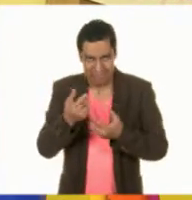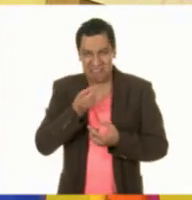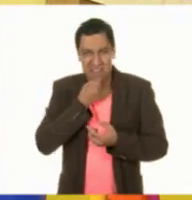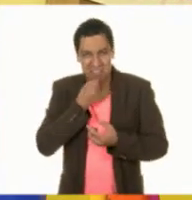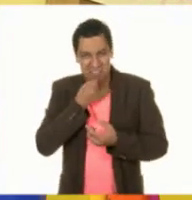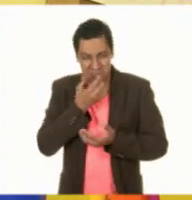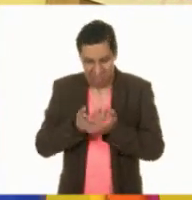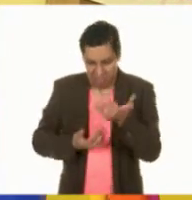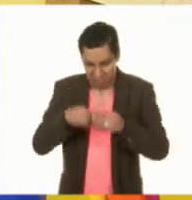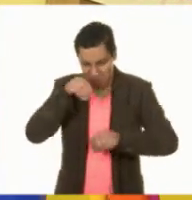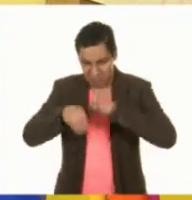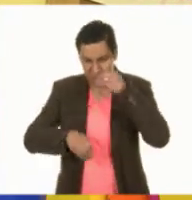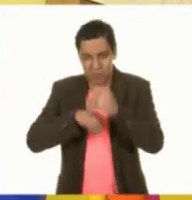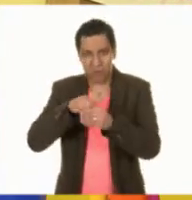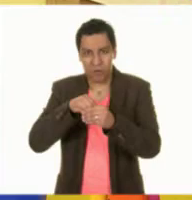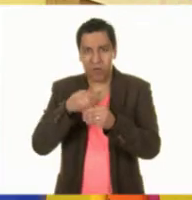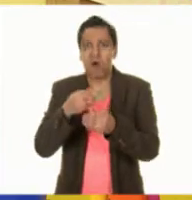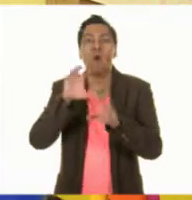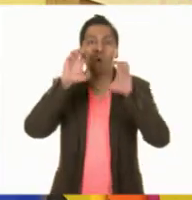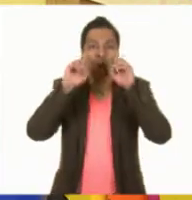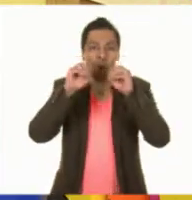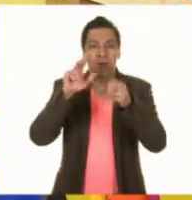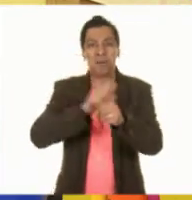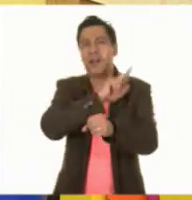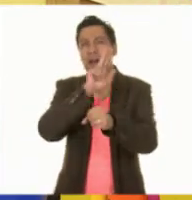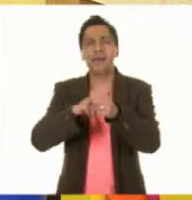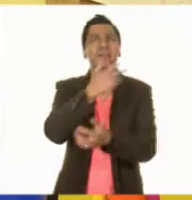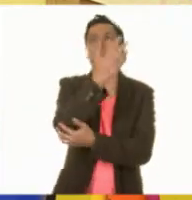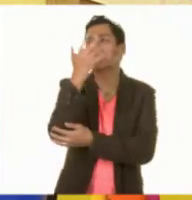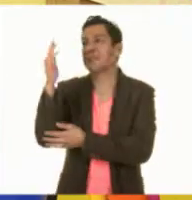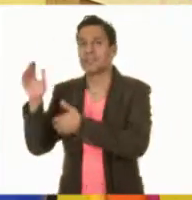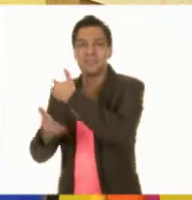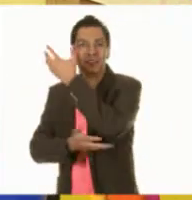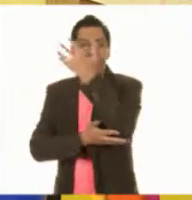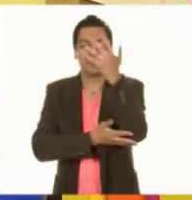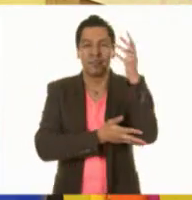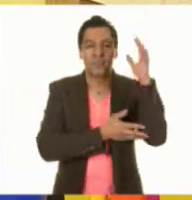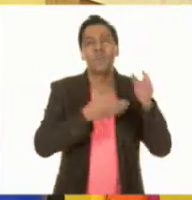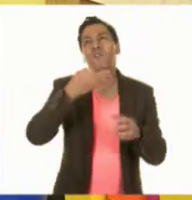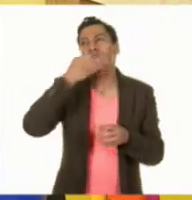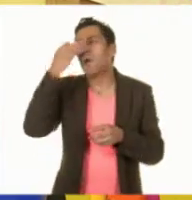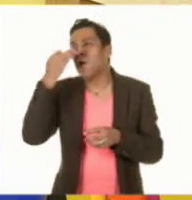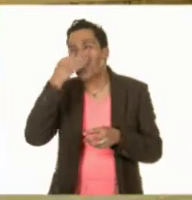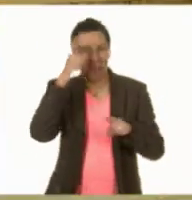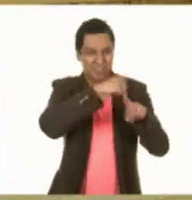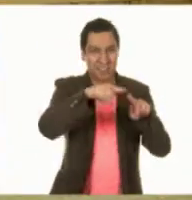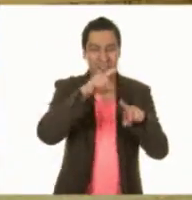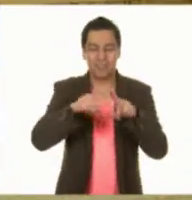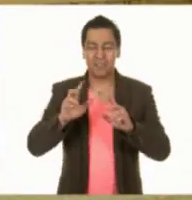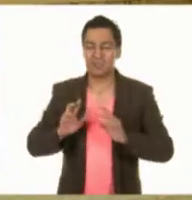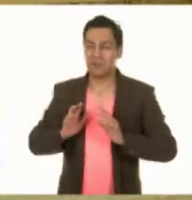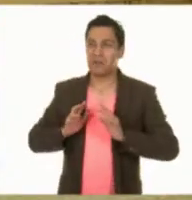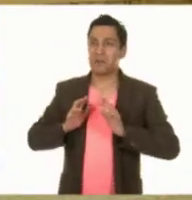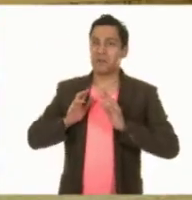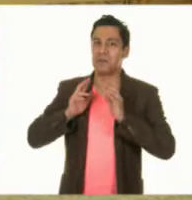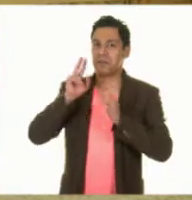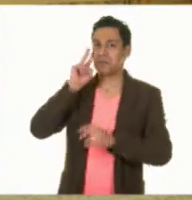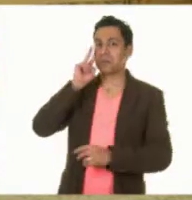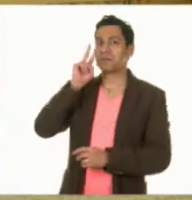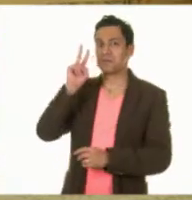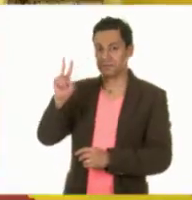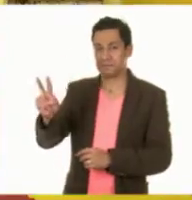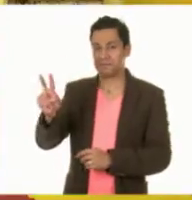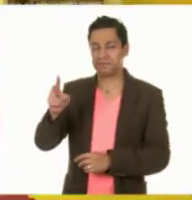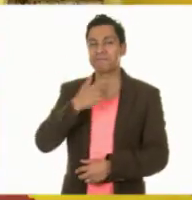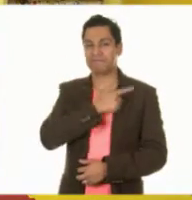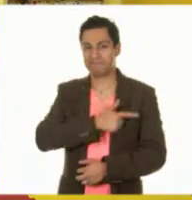niños hasta cosas de la naturaleza. En verdad, cada una de ellas me dejó sorprendida. ¡Qué bueno que te gustaron!